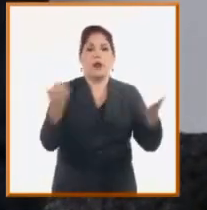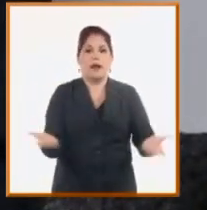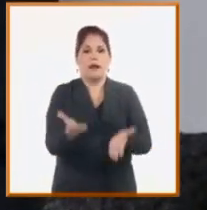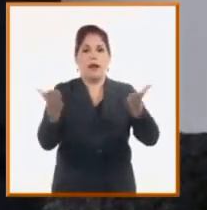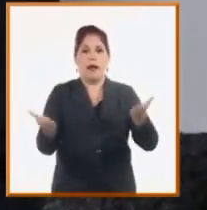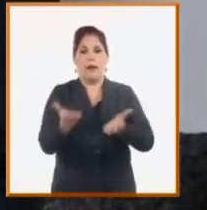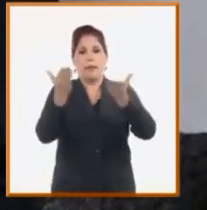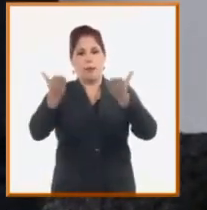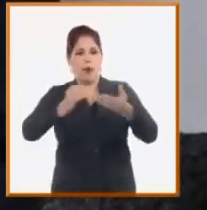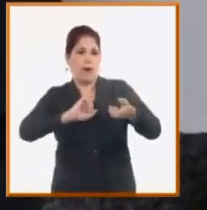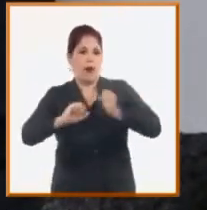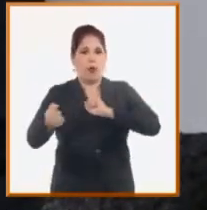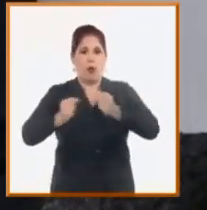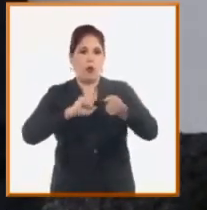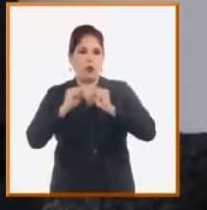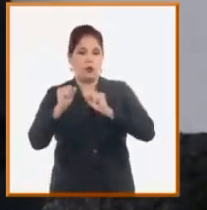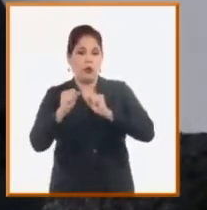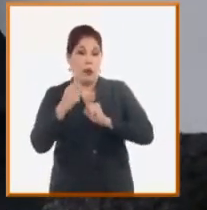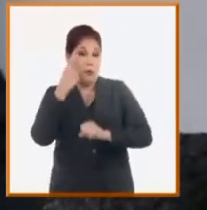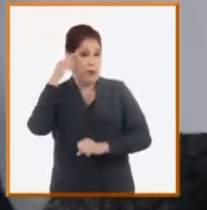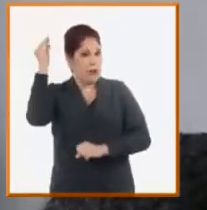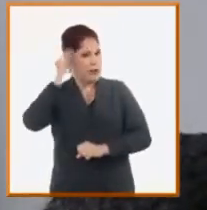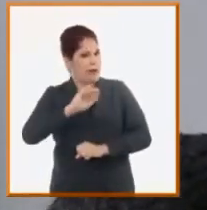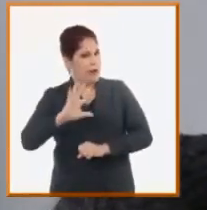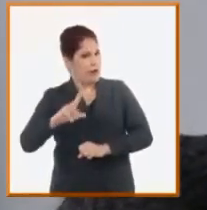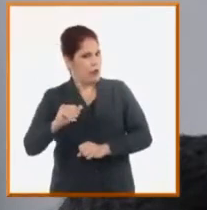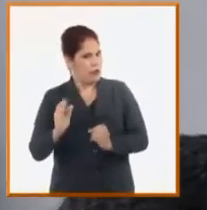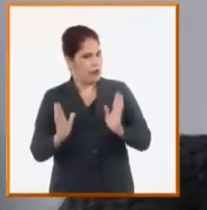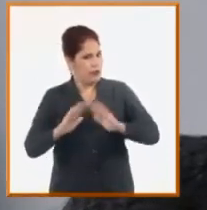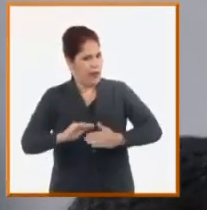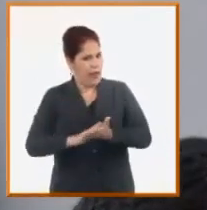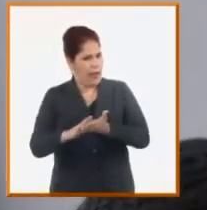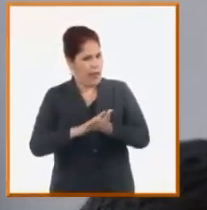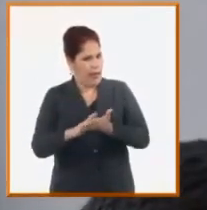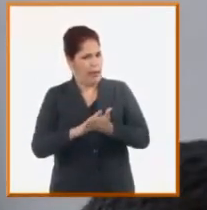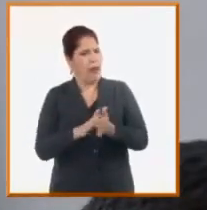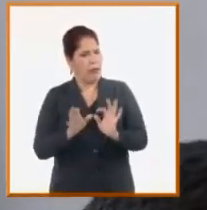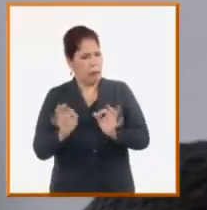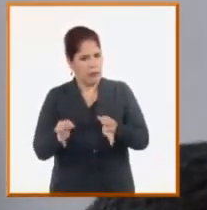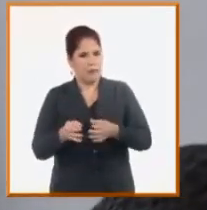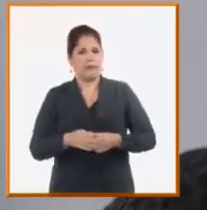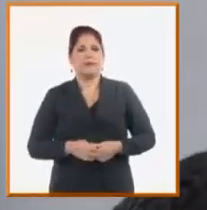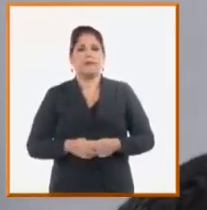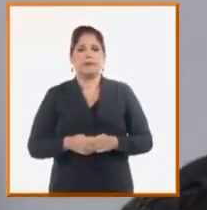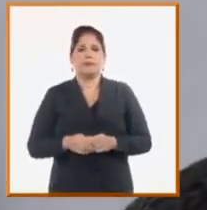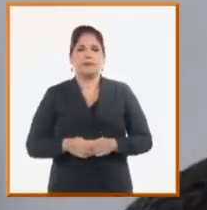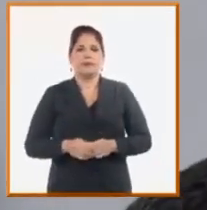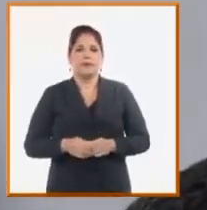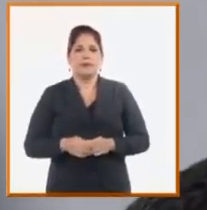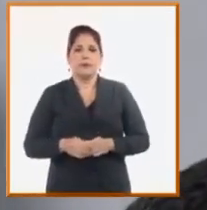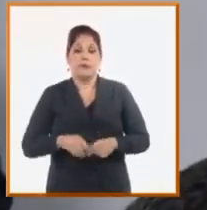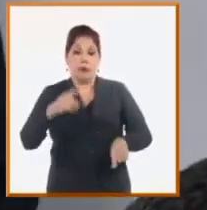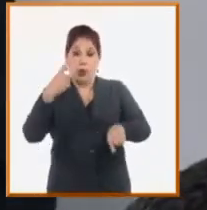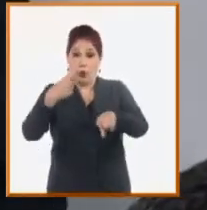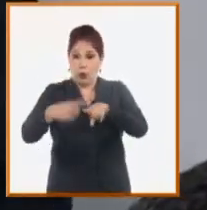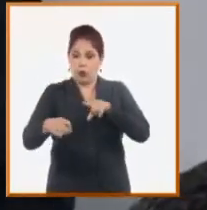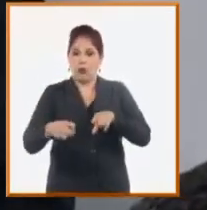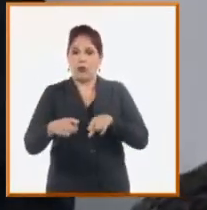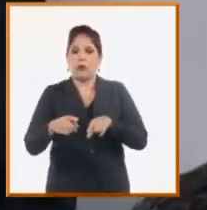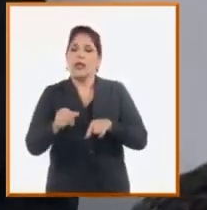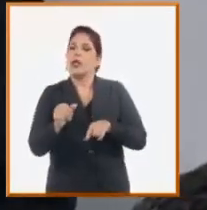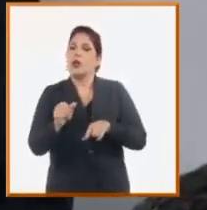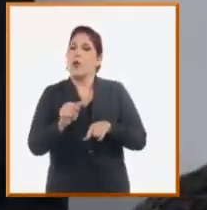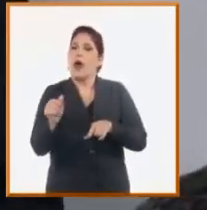aquel control que es de tipo general y que le atañe a él y que no está en manos de las funciones de otros organismos, y tiene también funciones